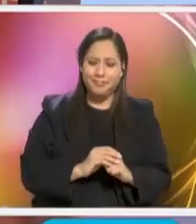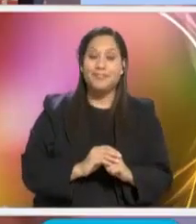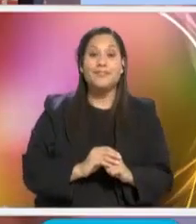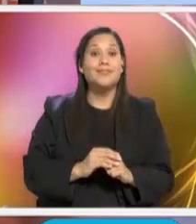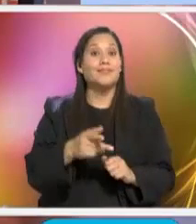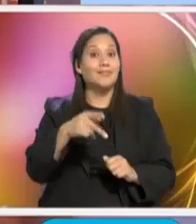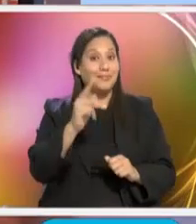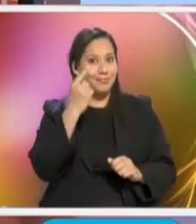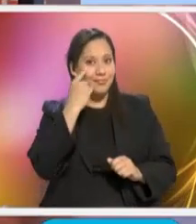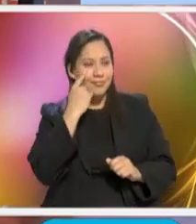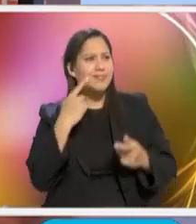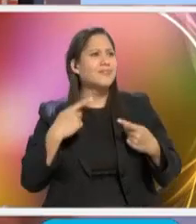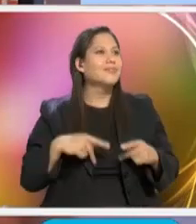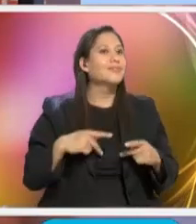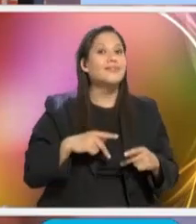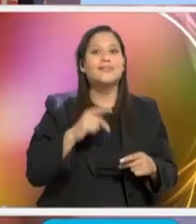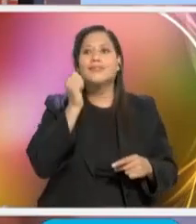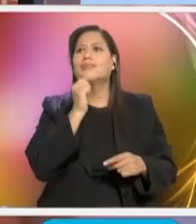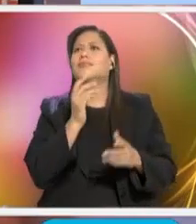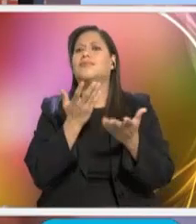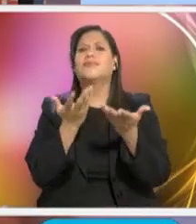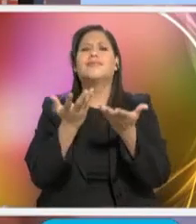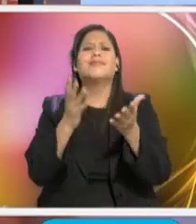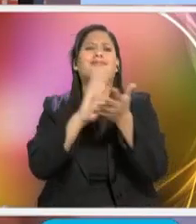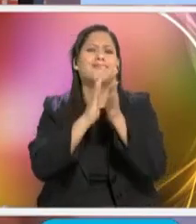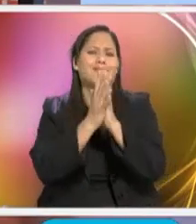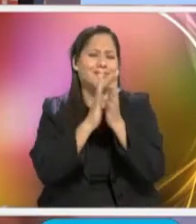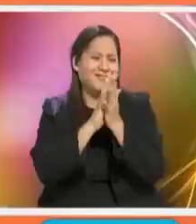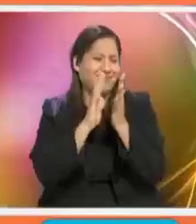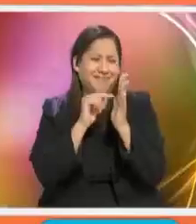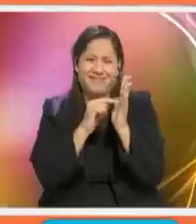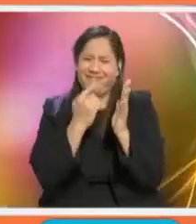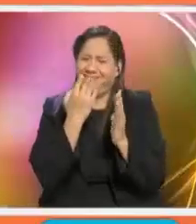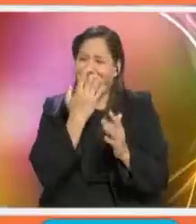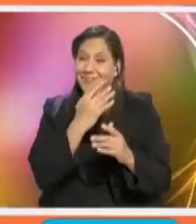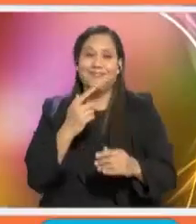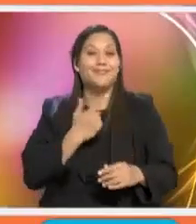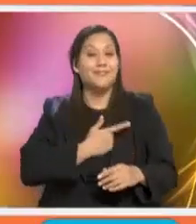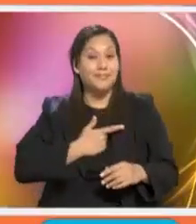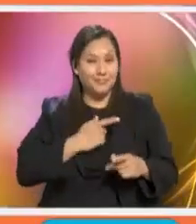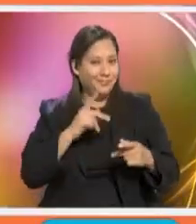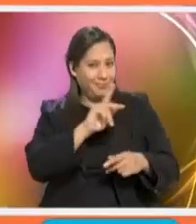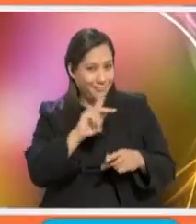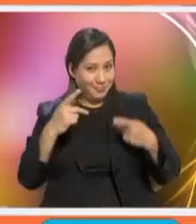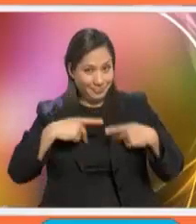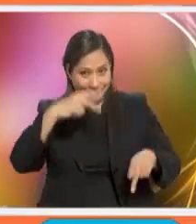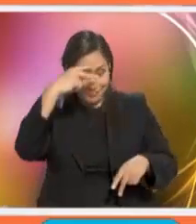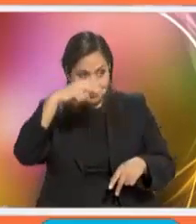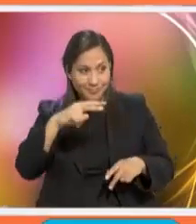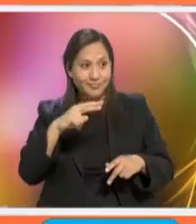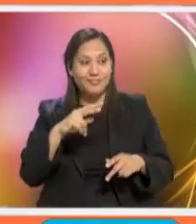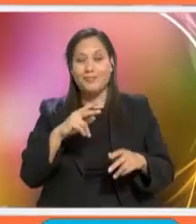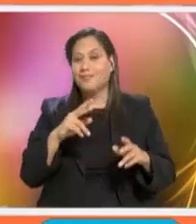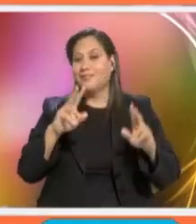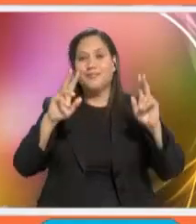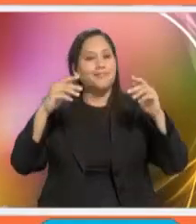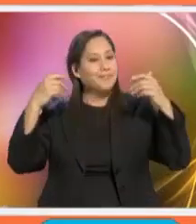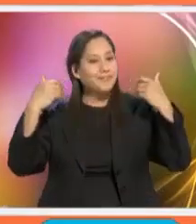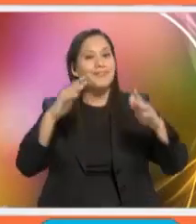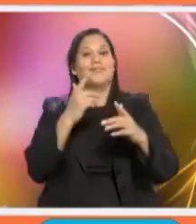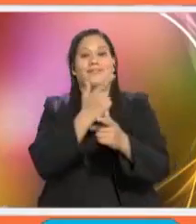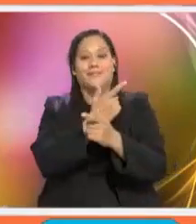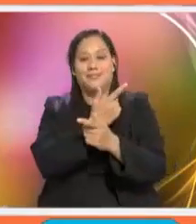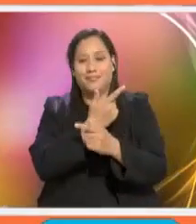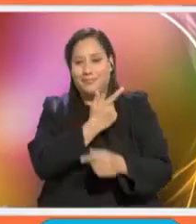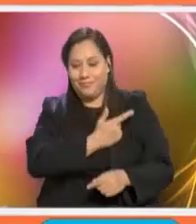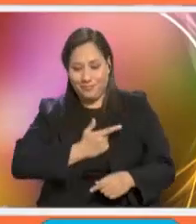Pero fíjate que todo el mundo busca las tortillas. Sí. Las tortillas es lo rico. A nosotros nos gusta, a todos los mexicanos, del segmento que quieras, nos gusta la